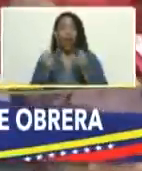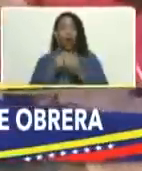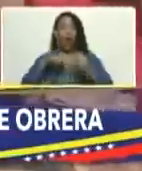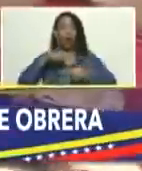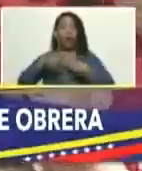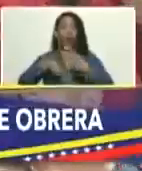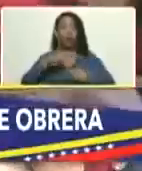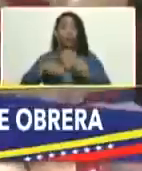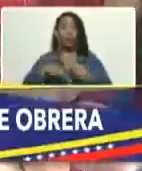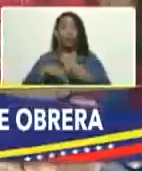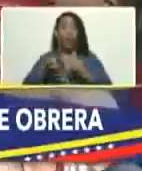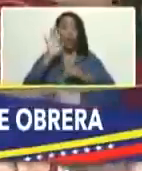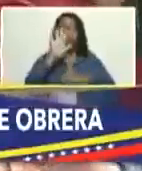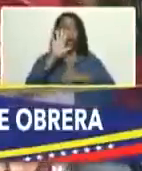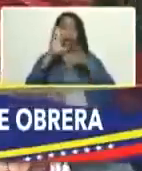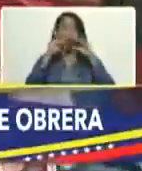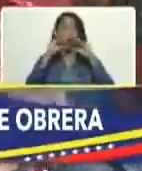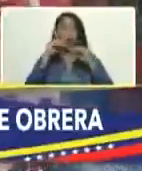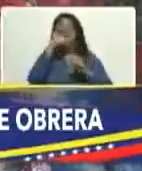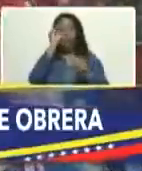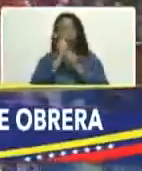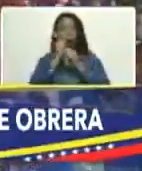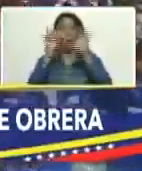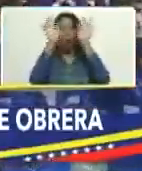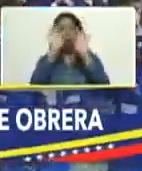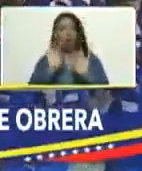Ya vamos a hablar del modelo de gestión.